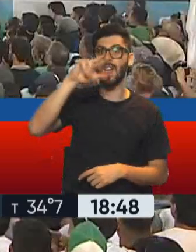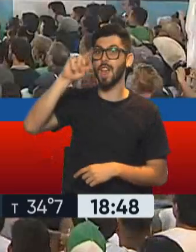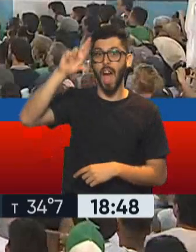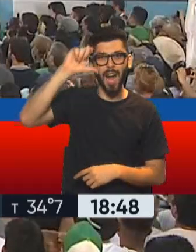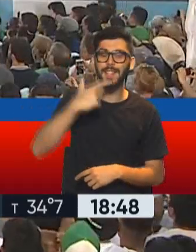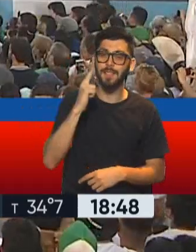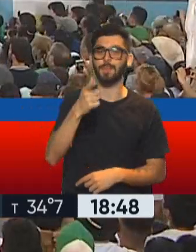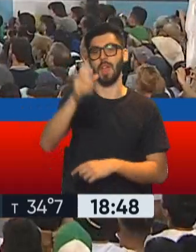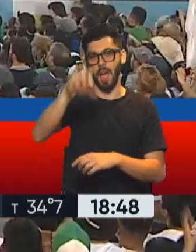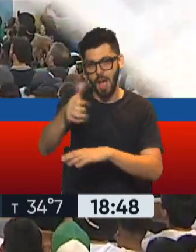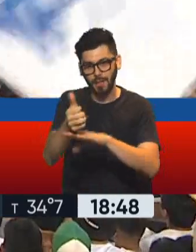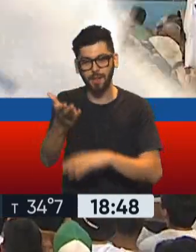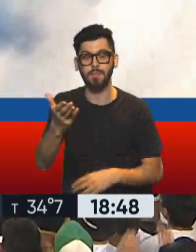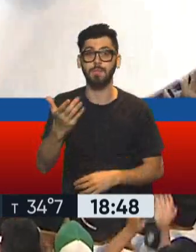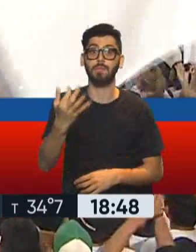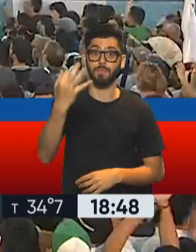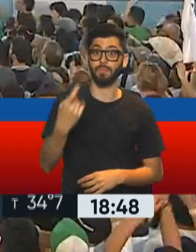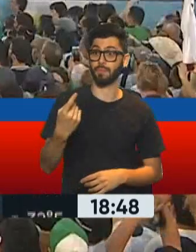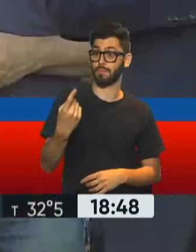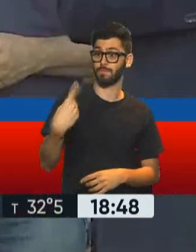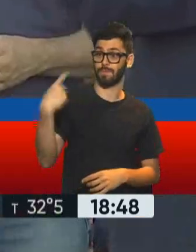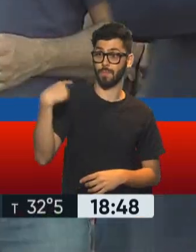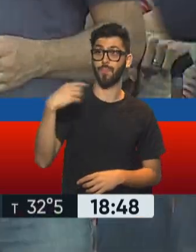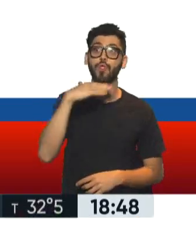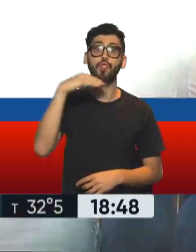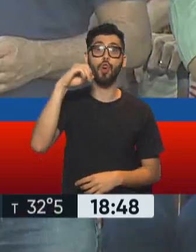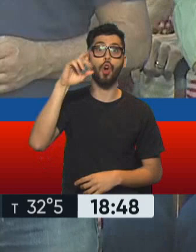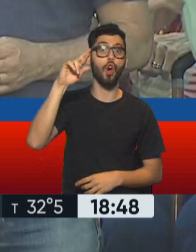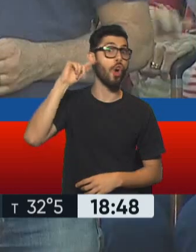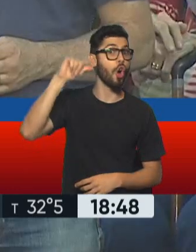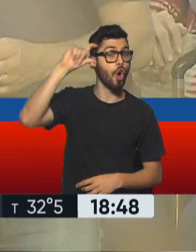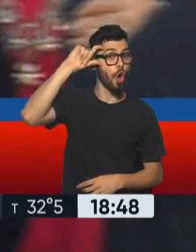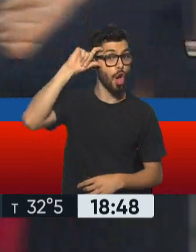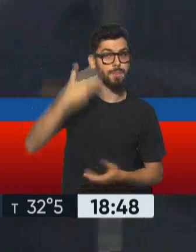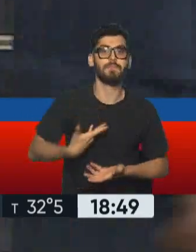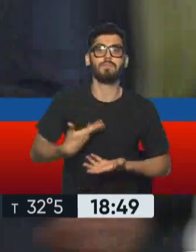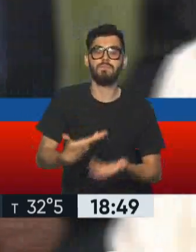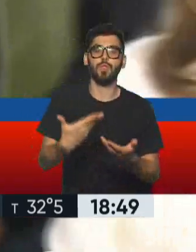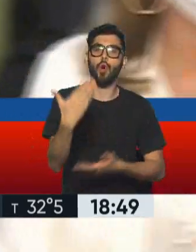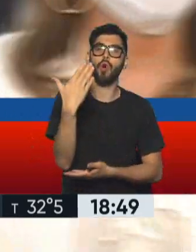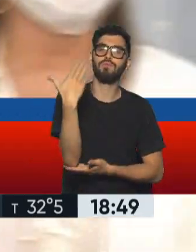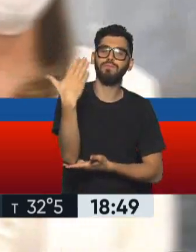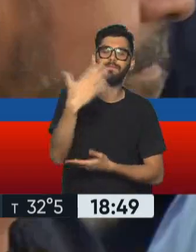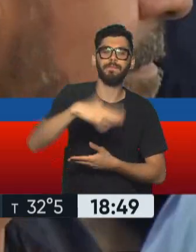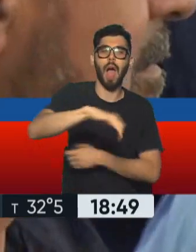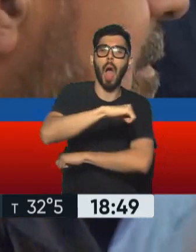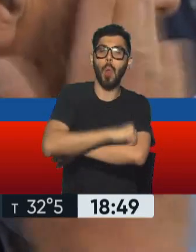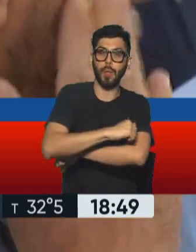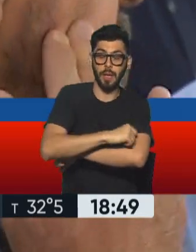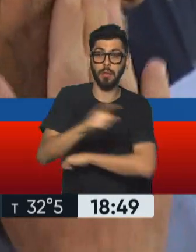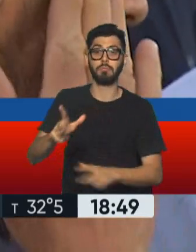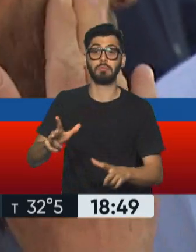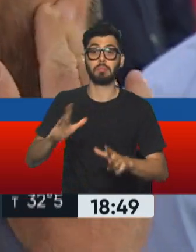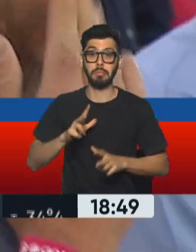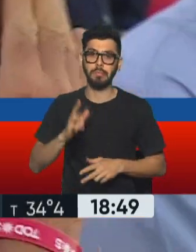Jorge. Días atrás, Jorge me invitó a un plenario en Avellaneda y un compañero me dijo, presidente,